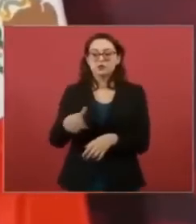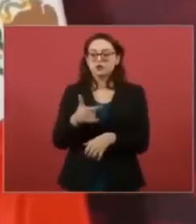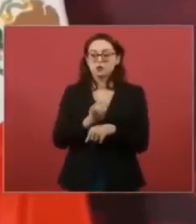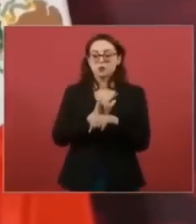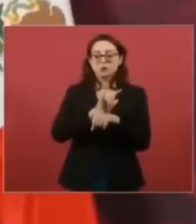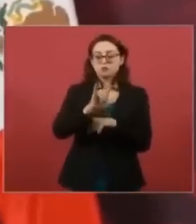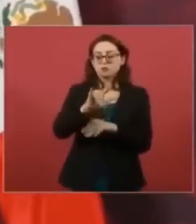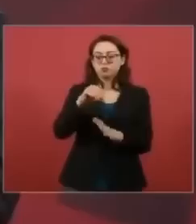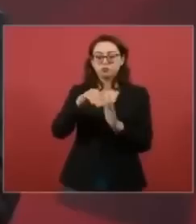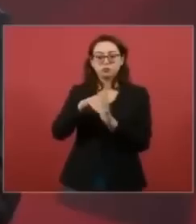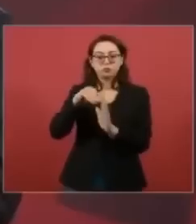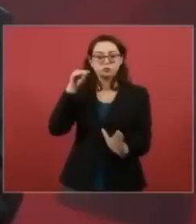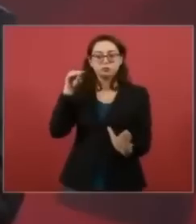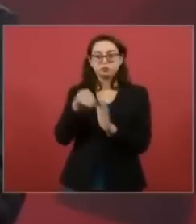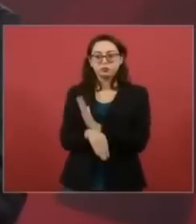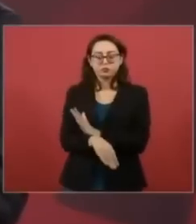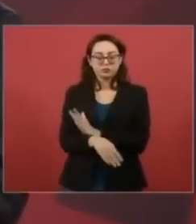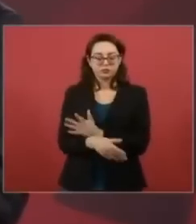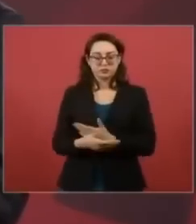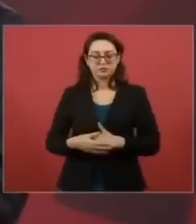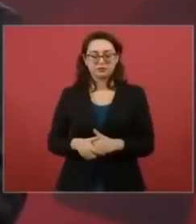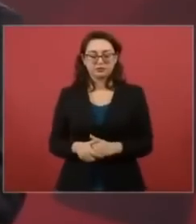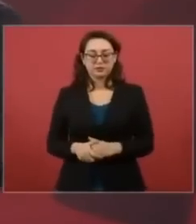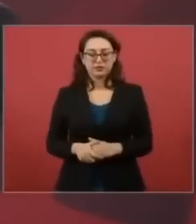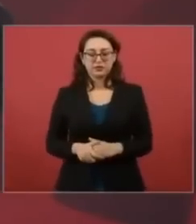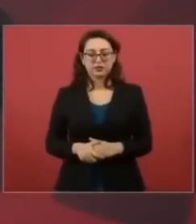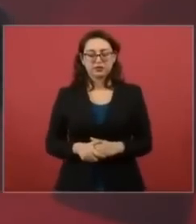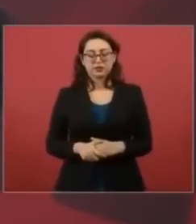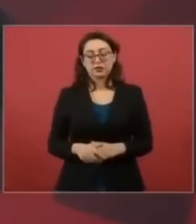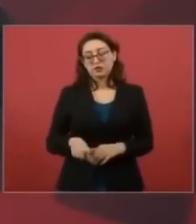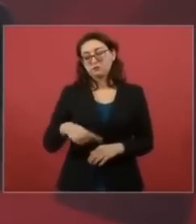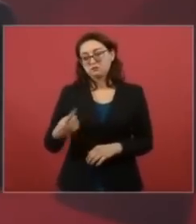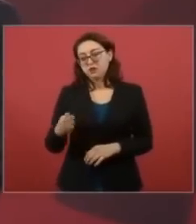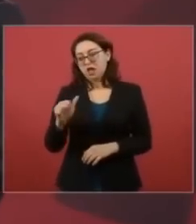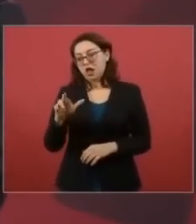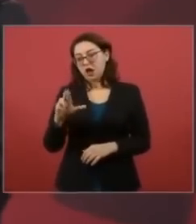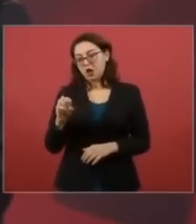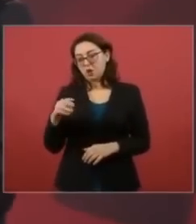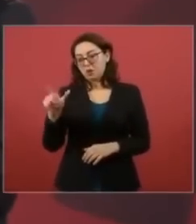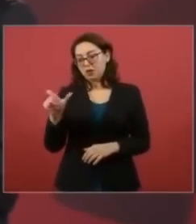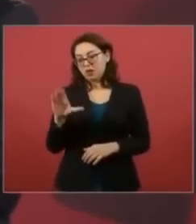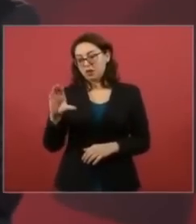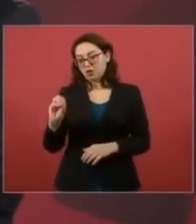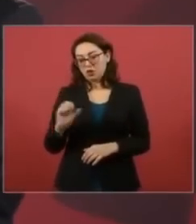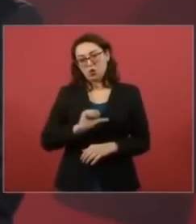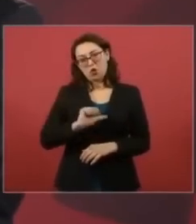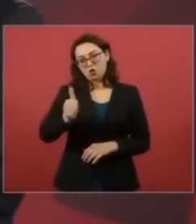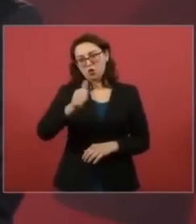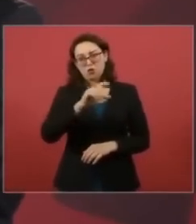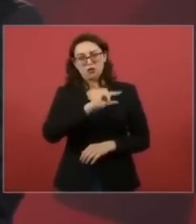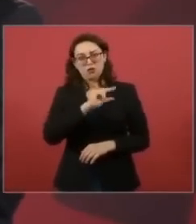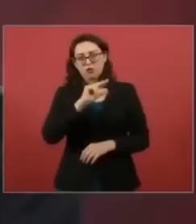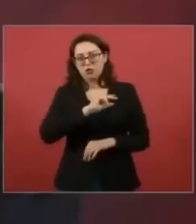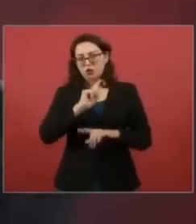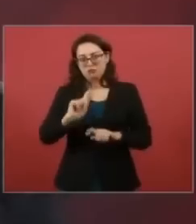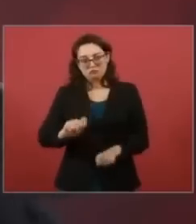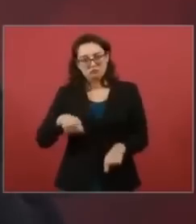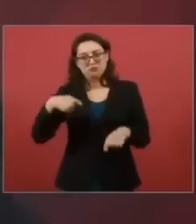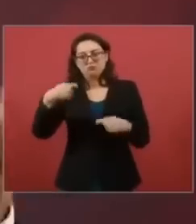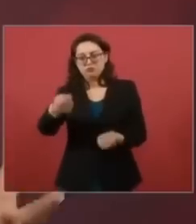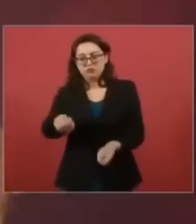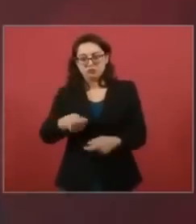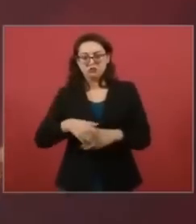que se quedó con Aeroméxico, más otros. Entonces,